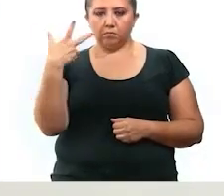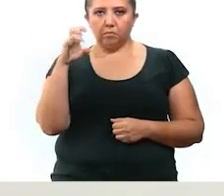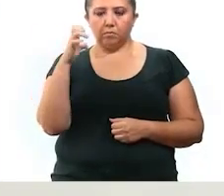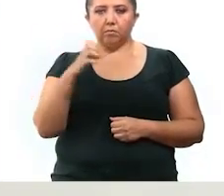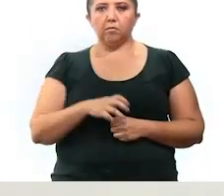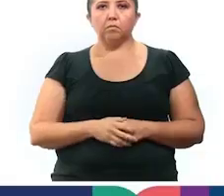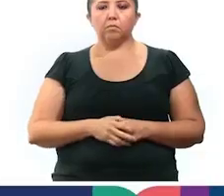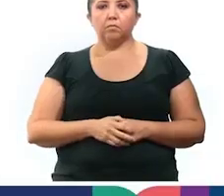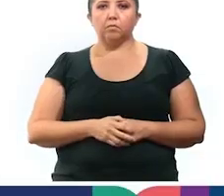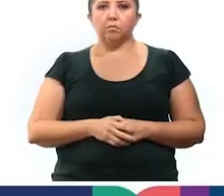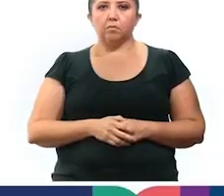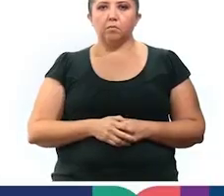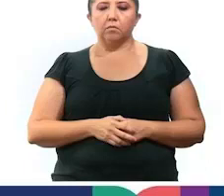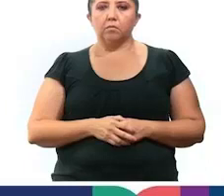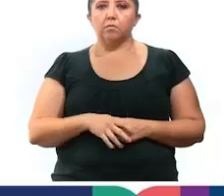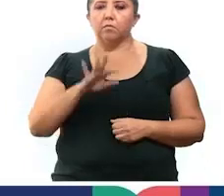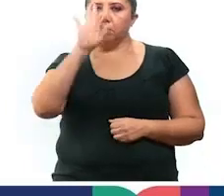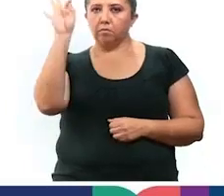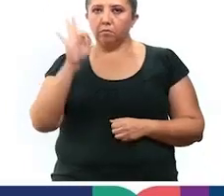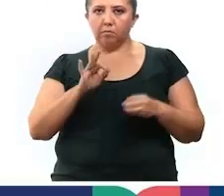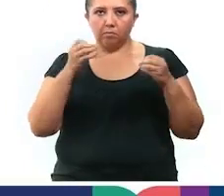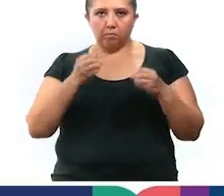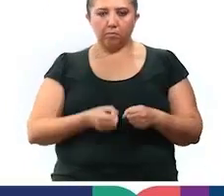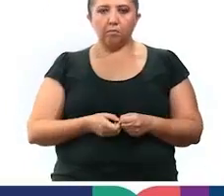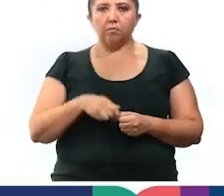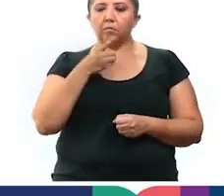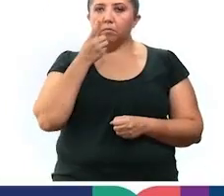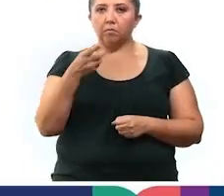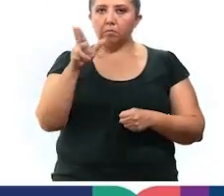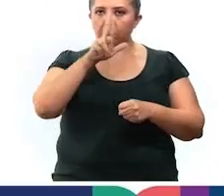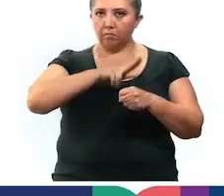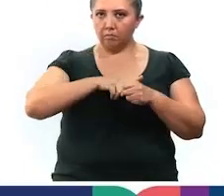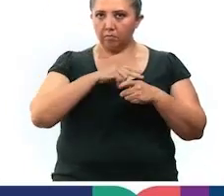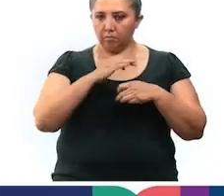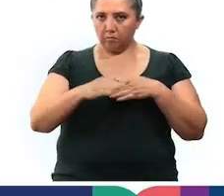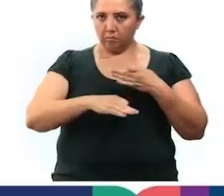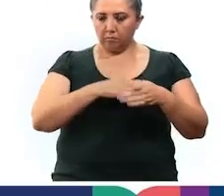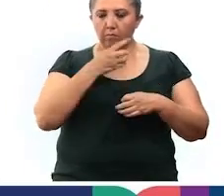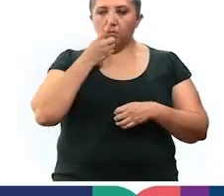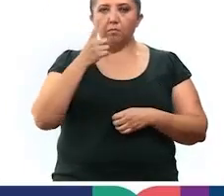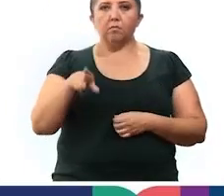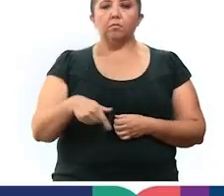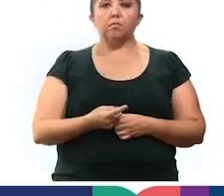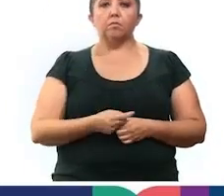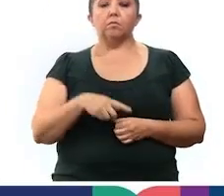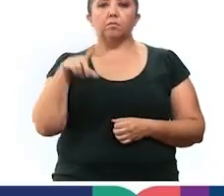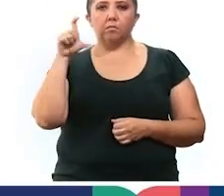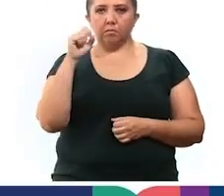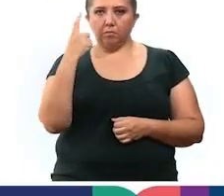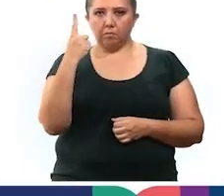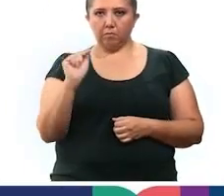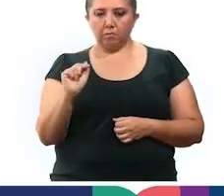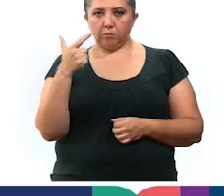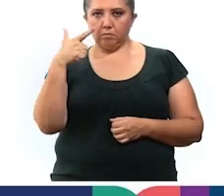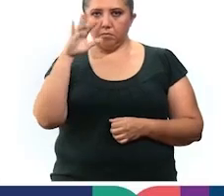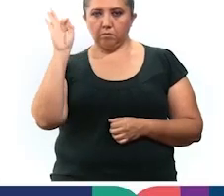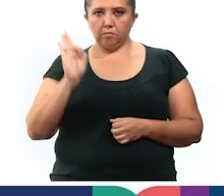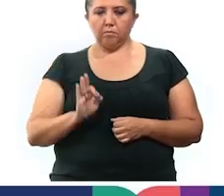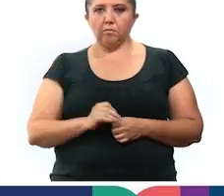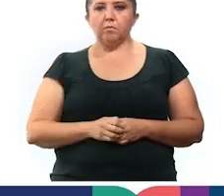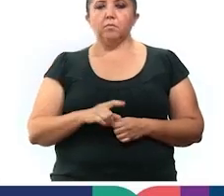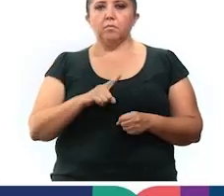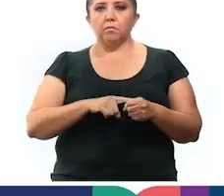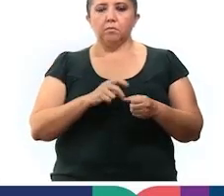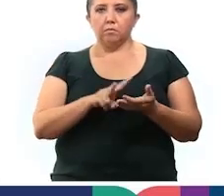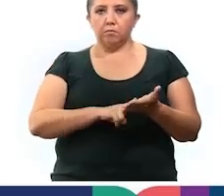de enero. El porcentaje de ocupación de cuidados intensivos total COVID y no COVID es del 21.7%.